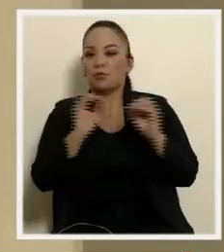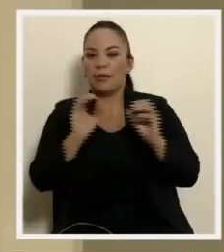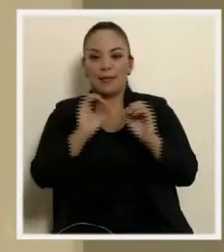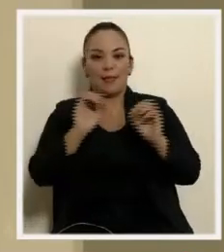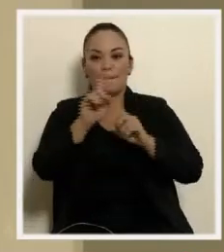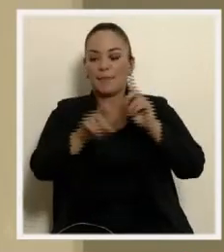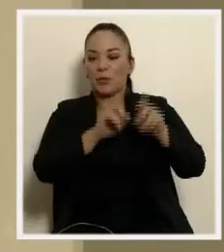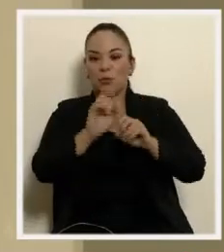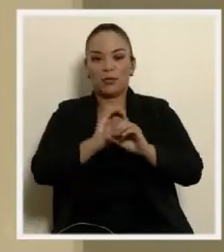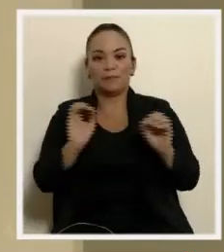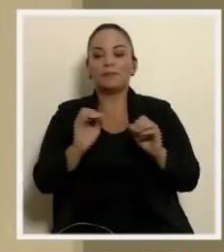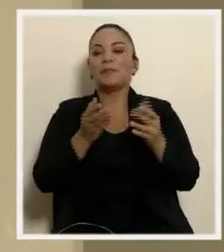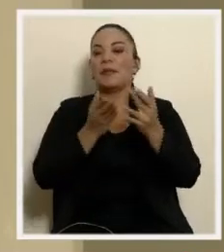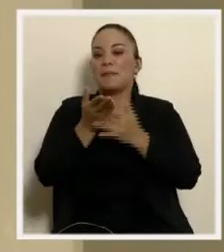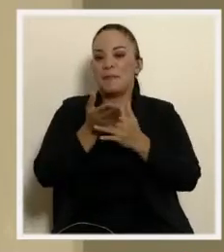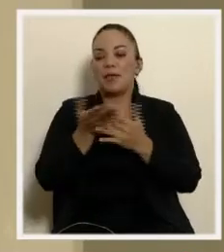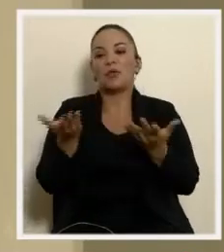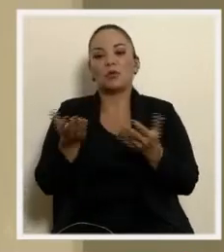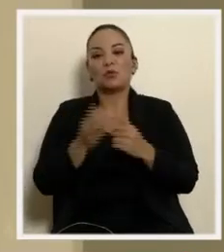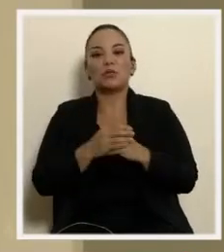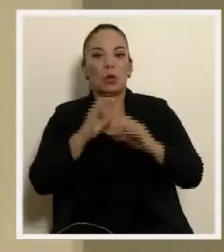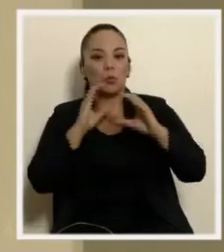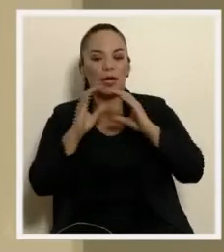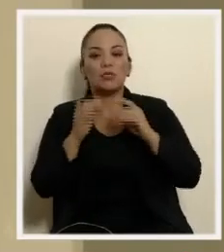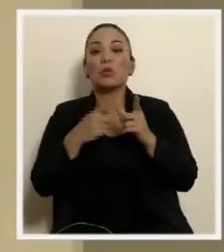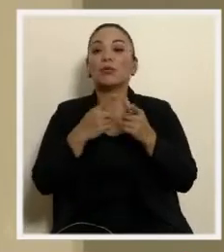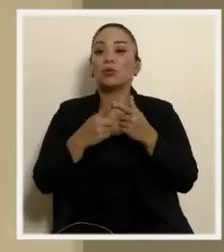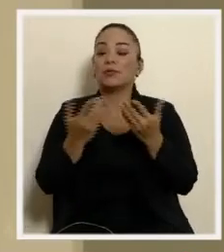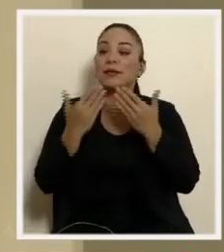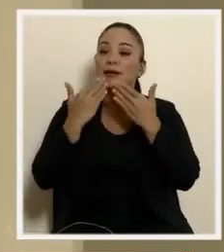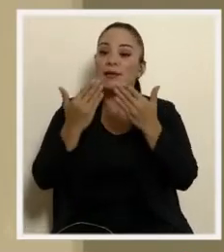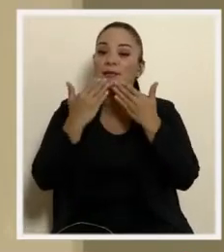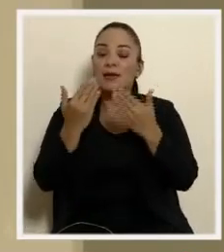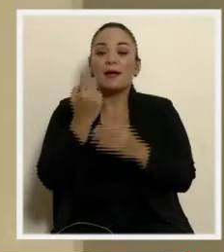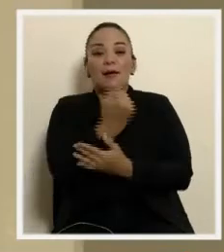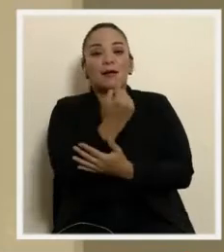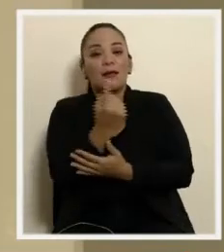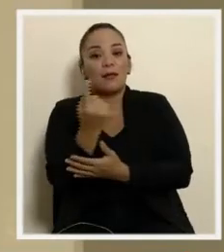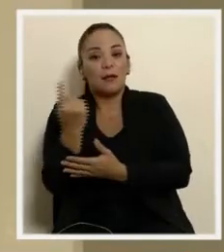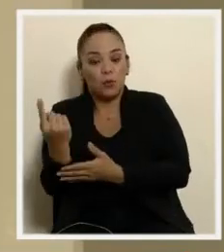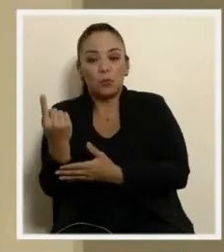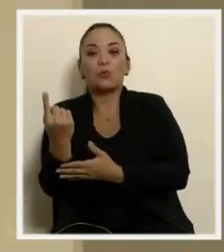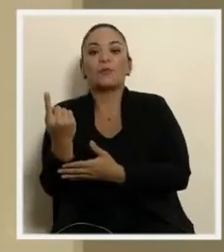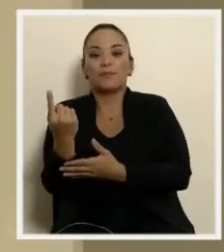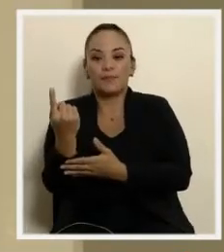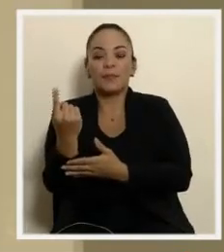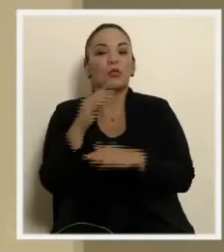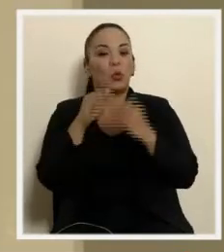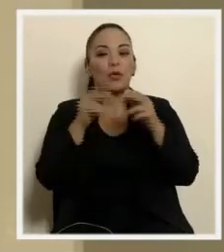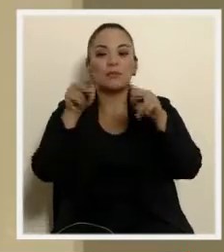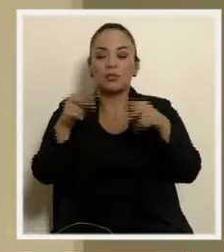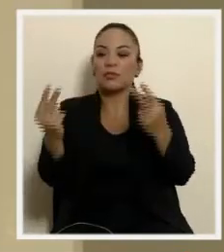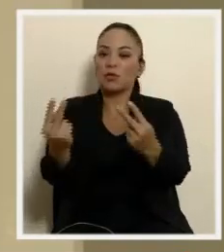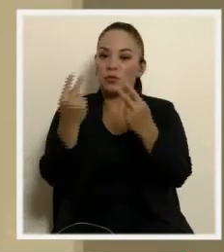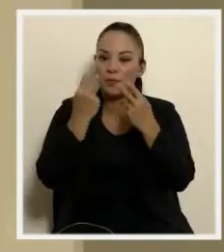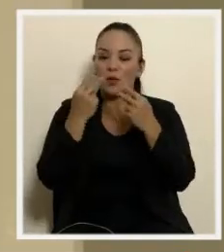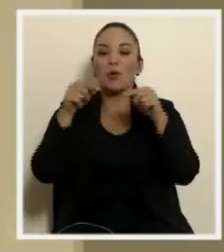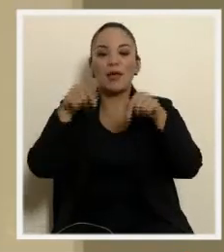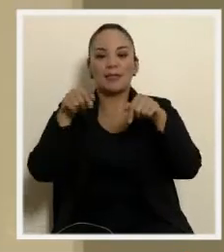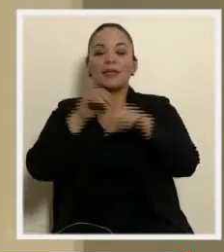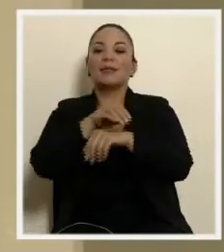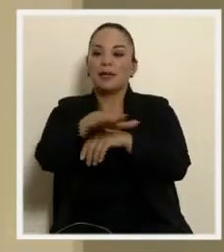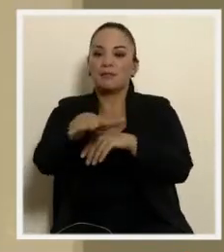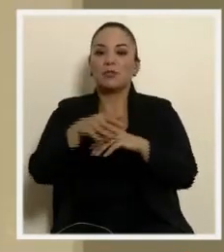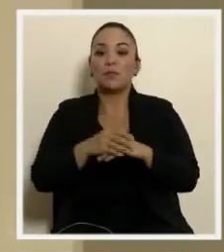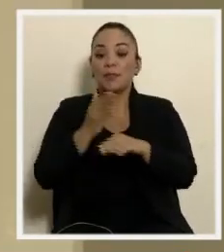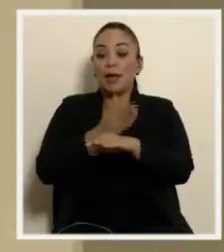consultas de medios regionales. Agradecerles a cada uno y una que nos siguieron en esta transmisión.